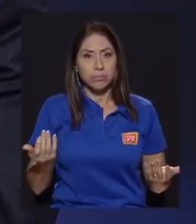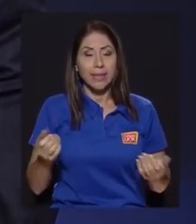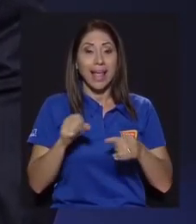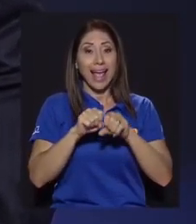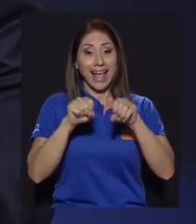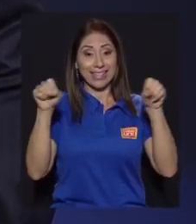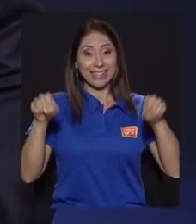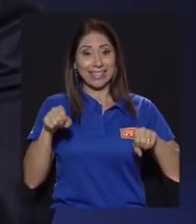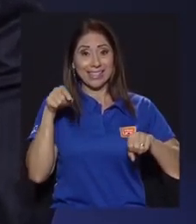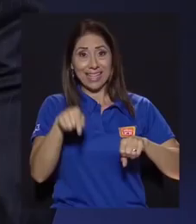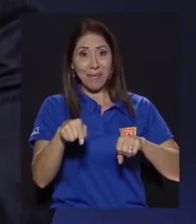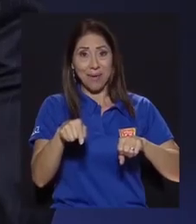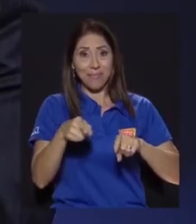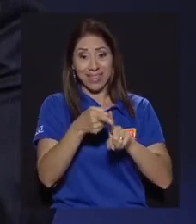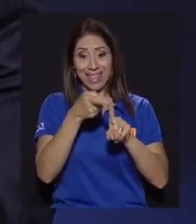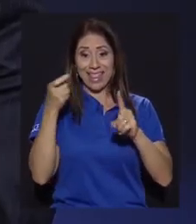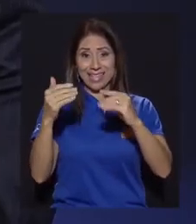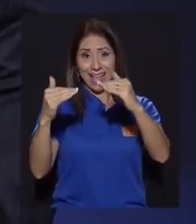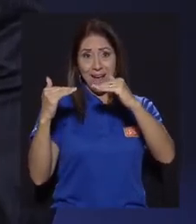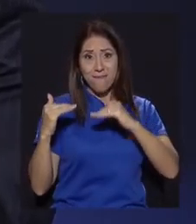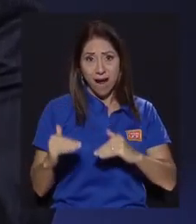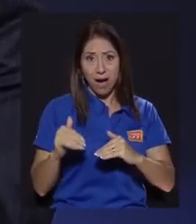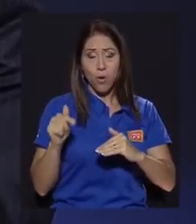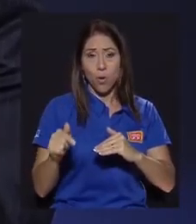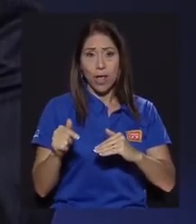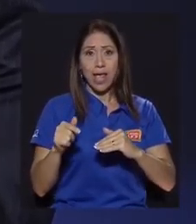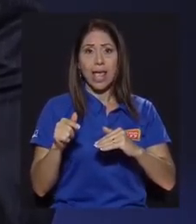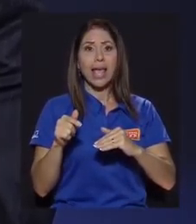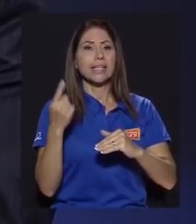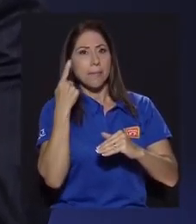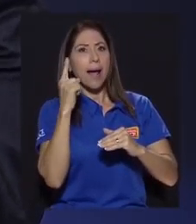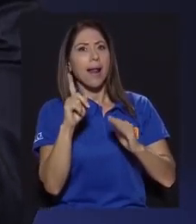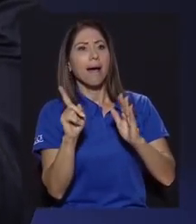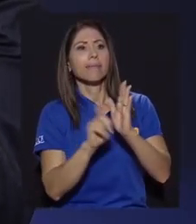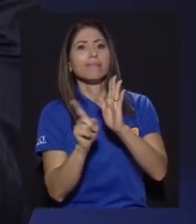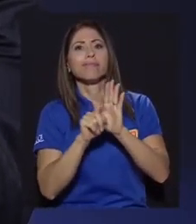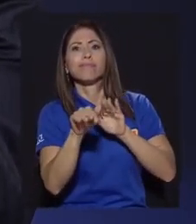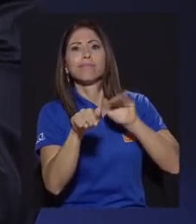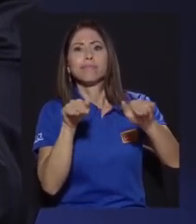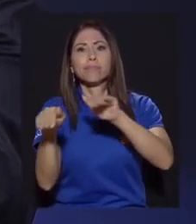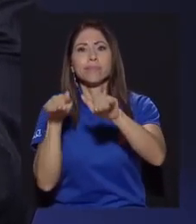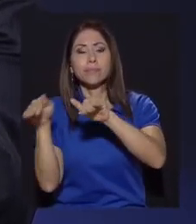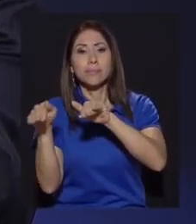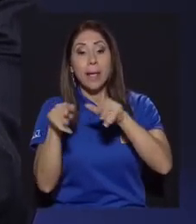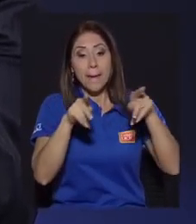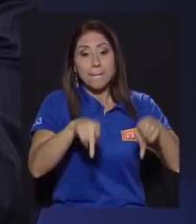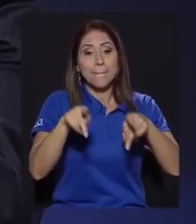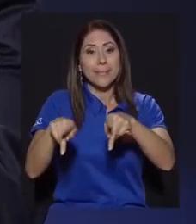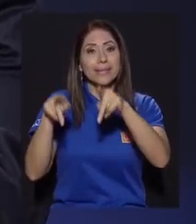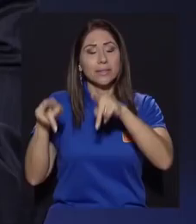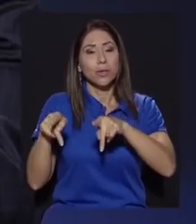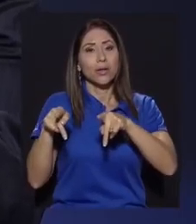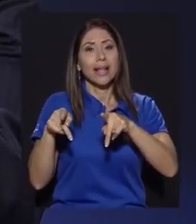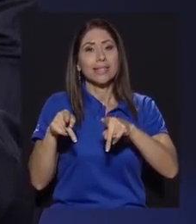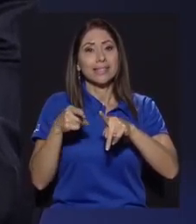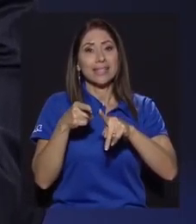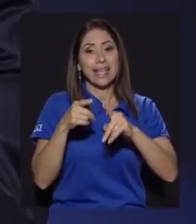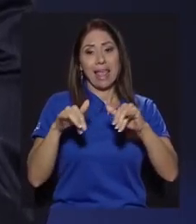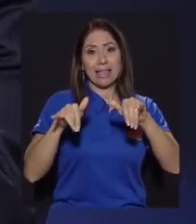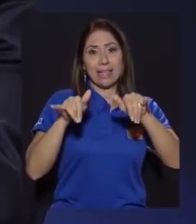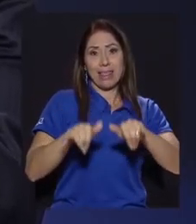campanada desde abajo y más que una campanada sin duda los de abajo que han recibido